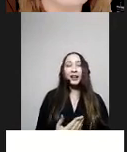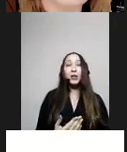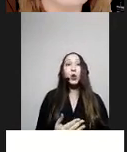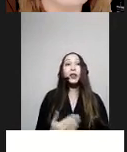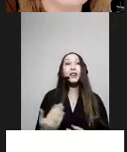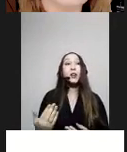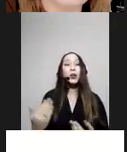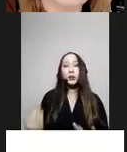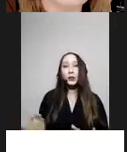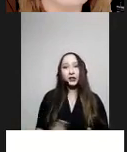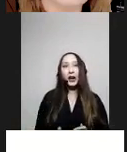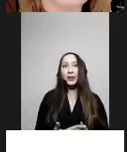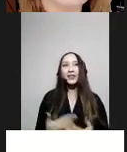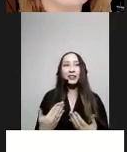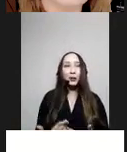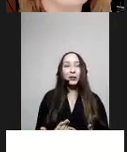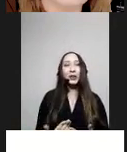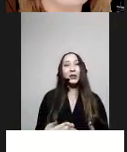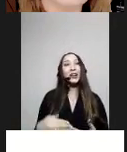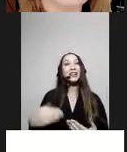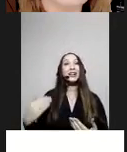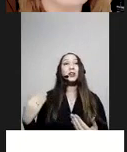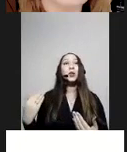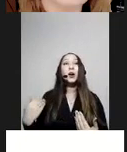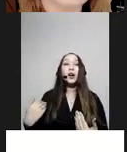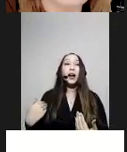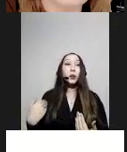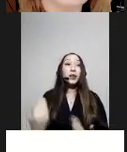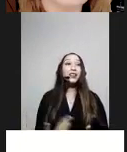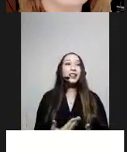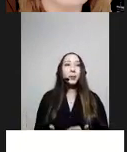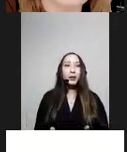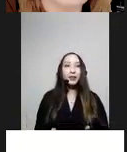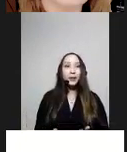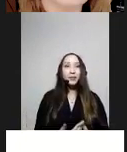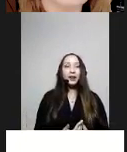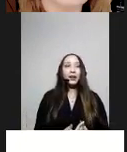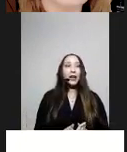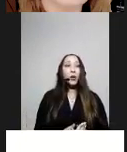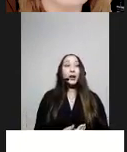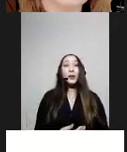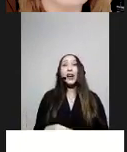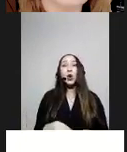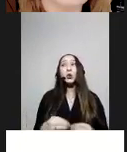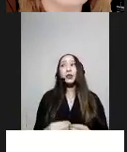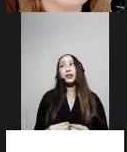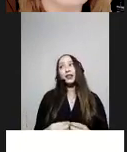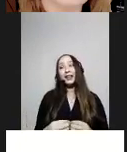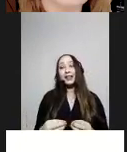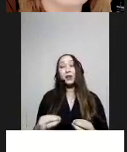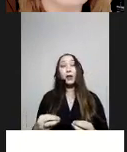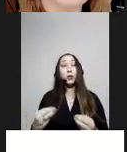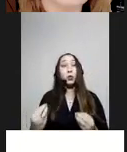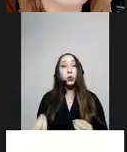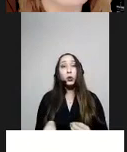Ella era una joven de 24 años, apenas 24 años, entrando a una agencia de publicidad. La joven había dejado constancia de que